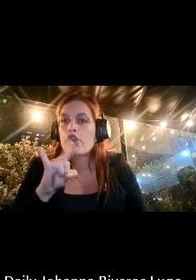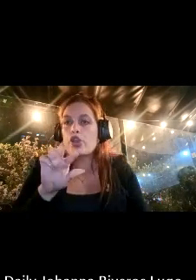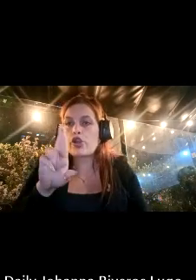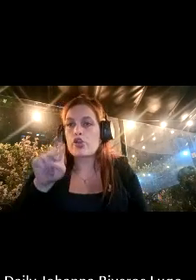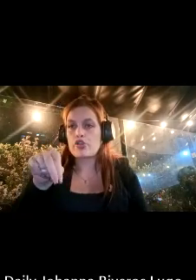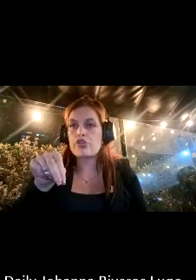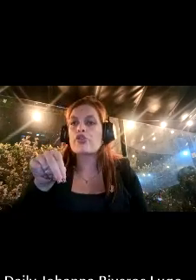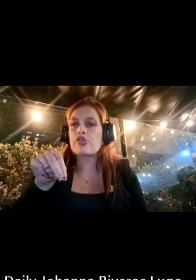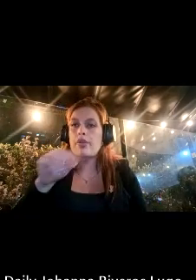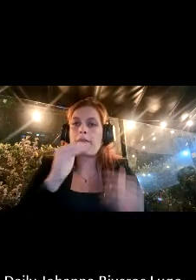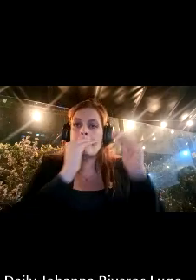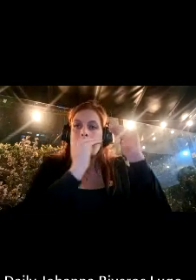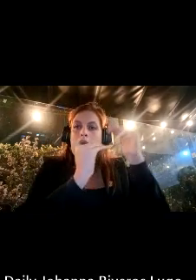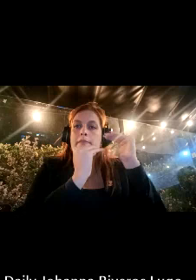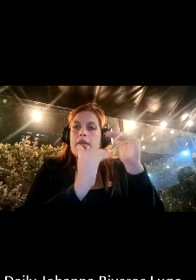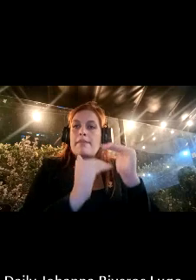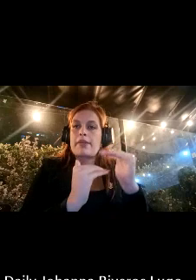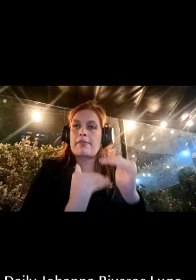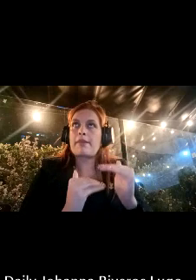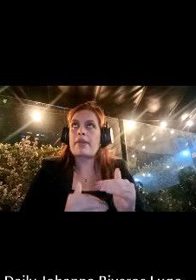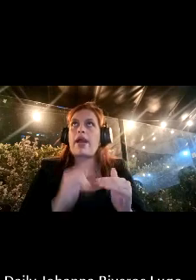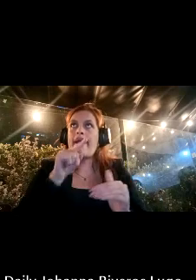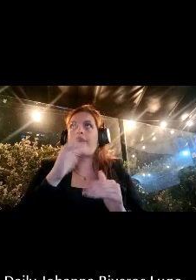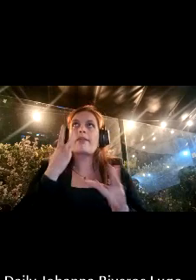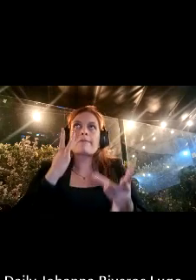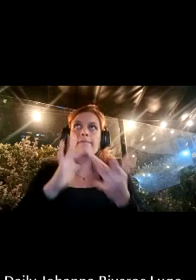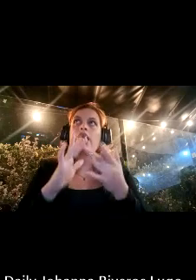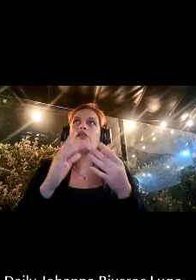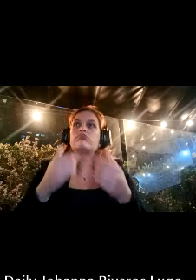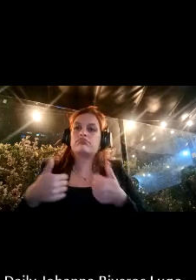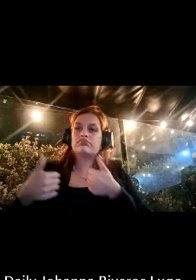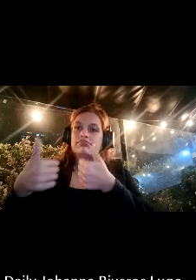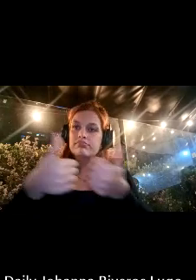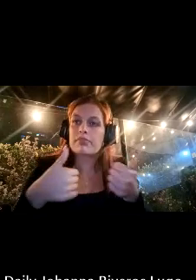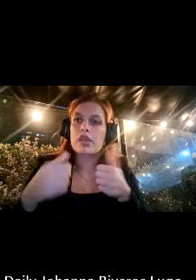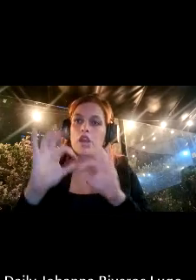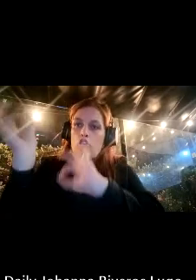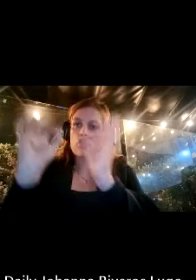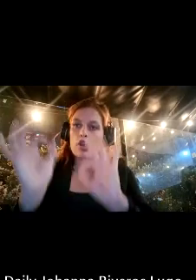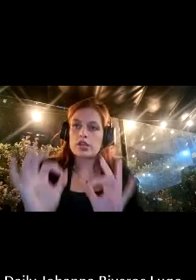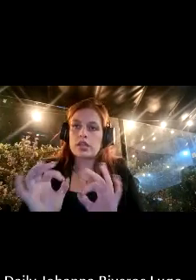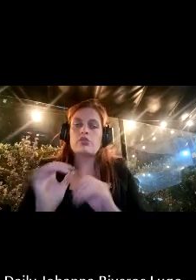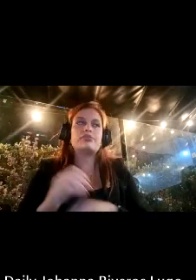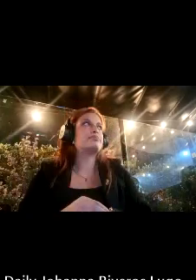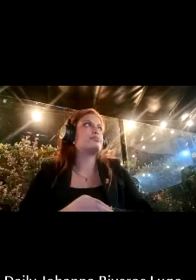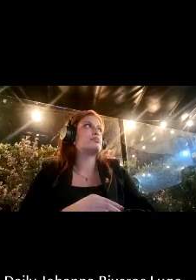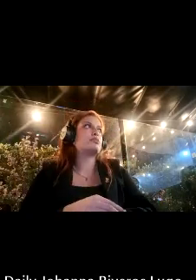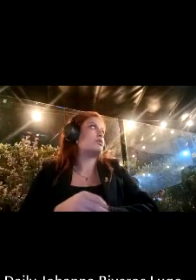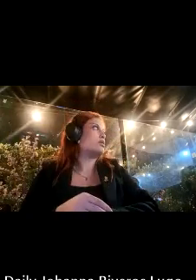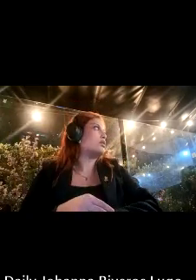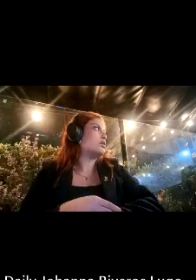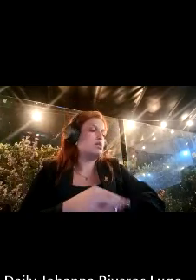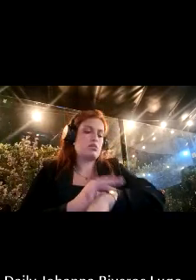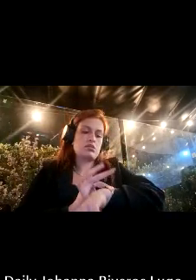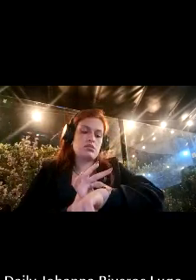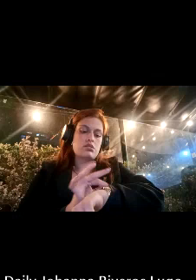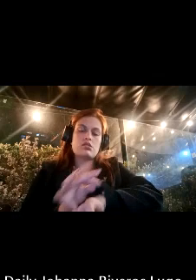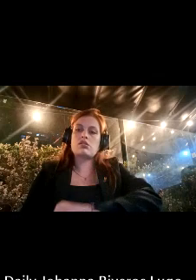paso, para que nos quede bien elaborado. Entonces, en ese video pues se va a dividir en